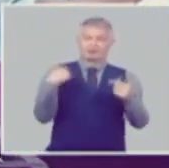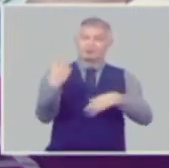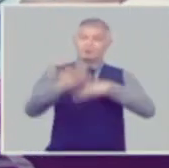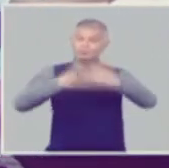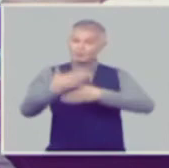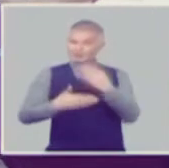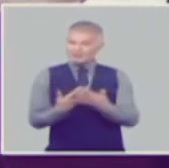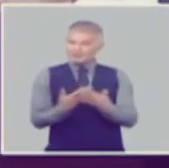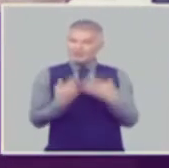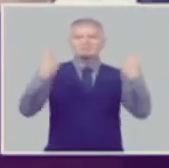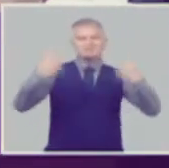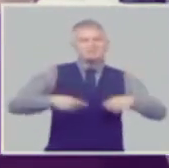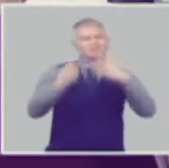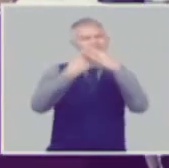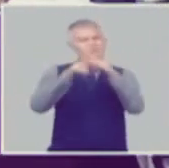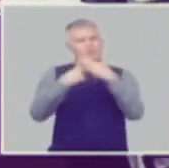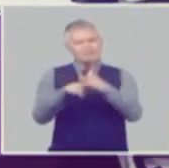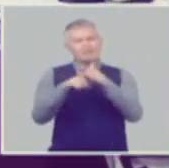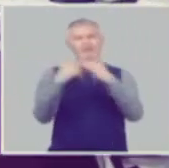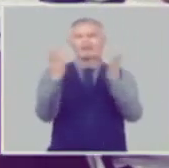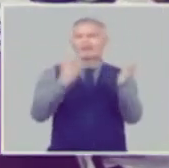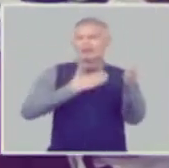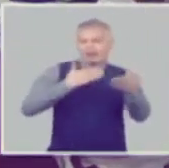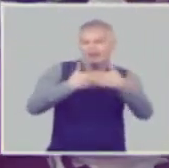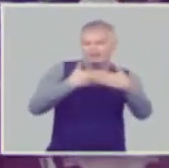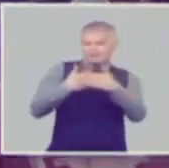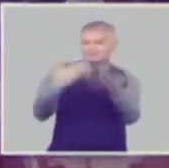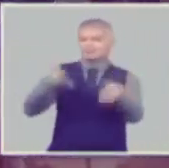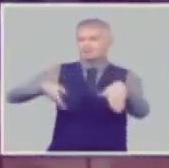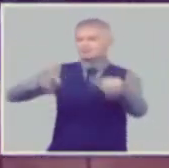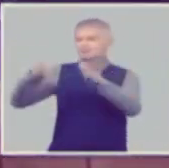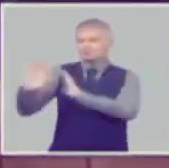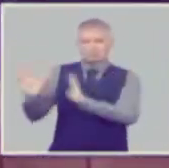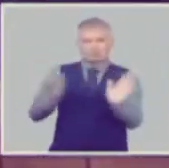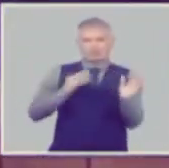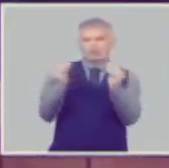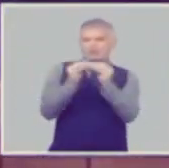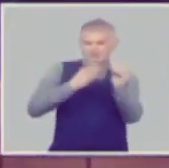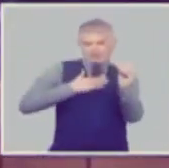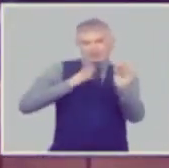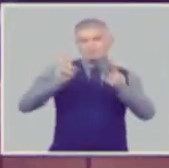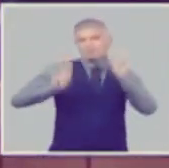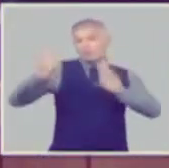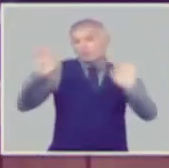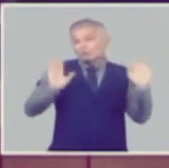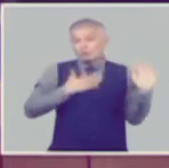que enfrentar y solucionar las instituciones a las que corresponda por su ámbito de acción.